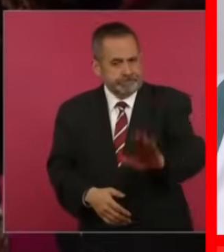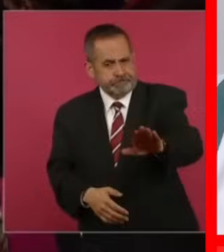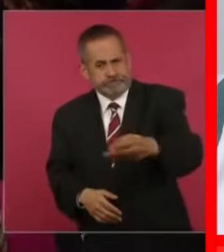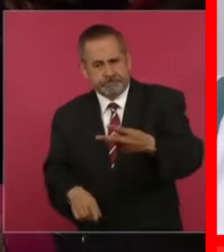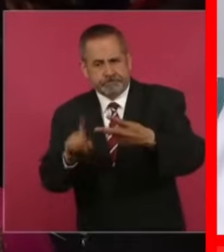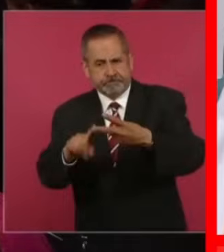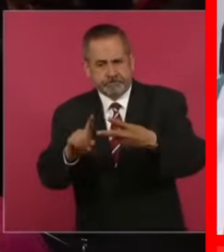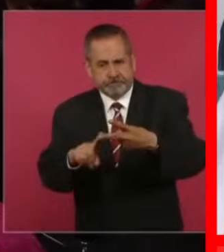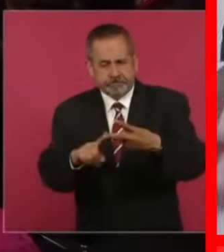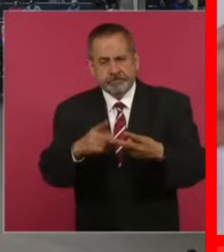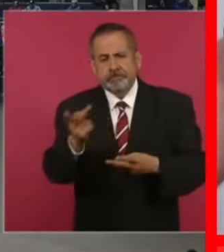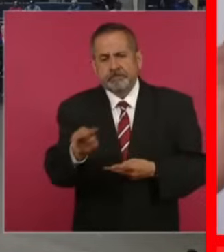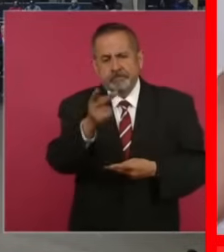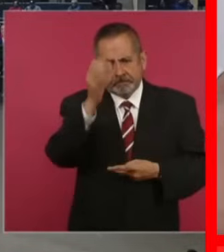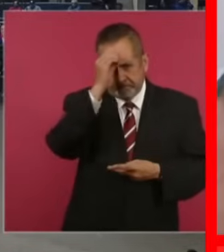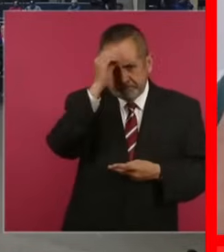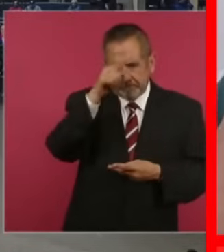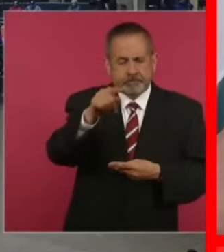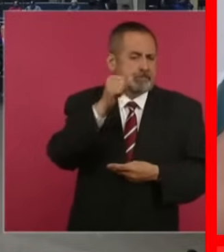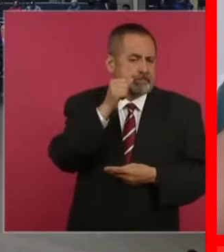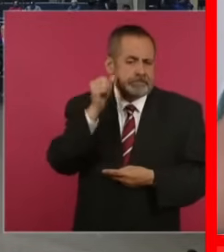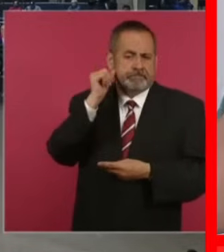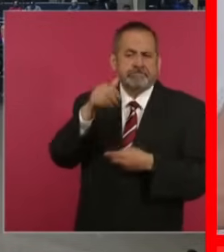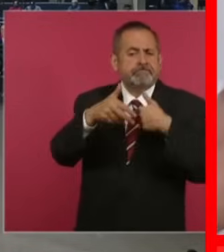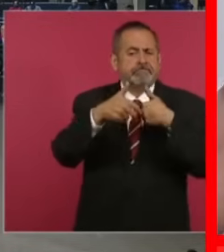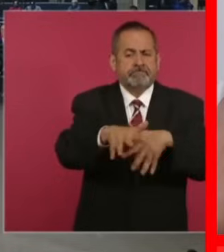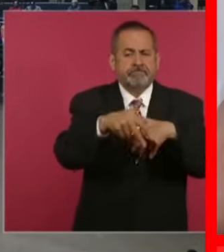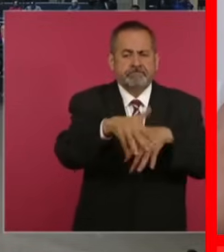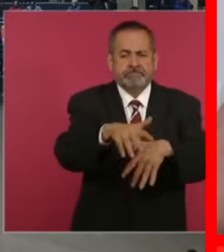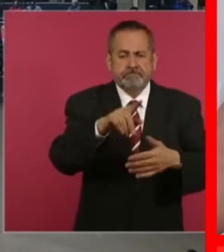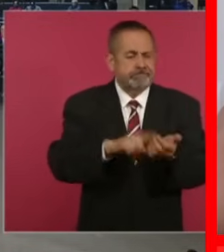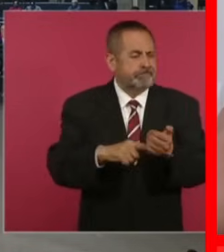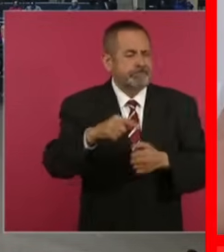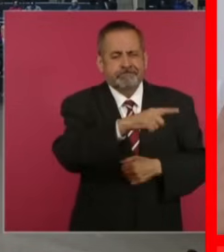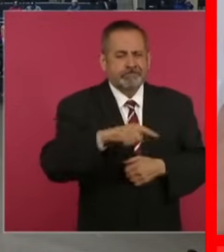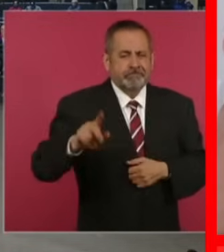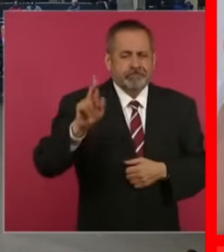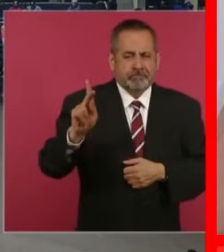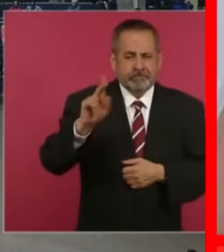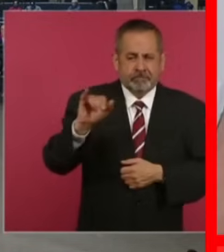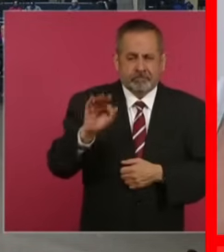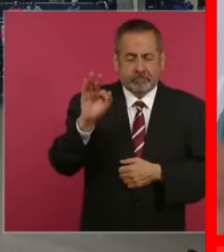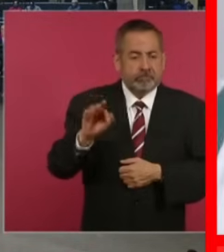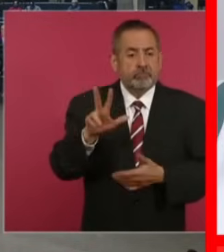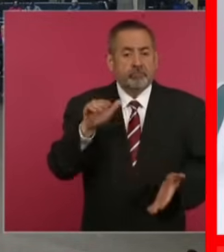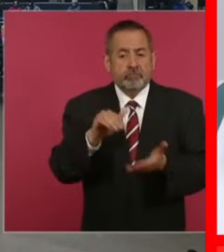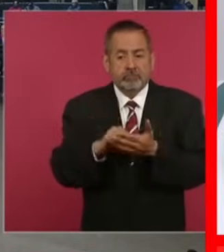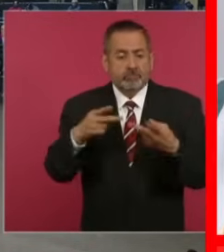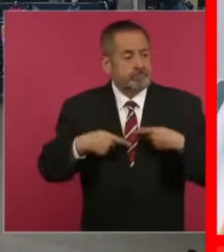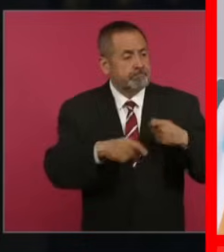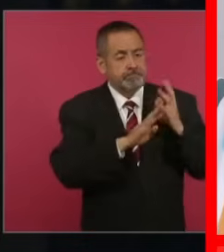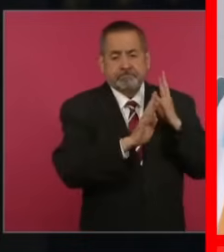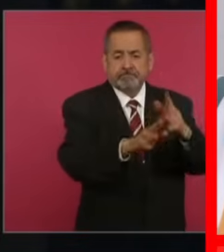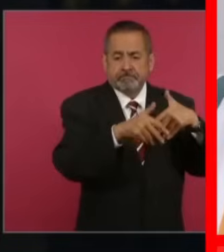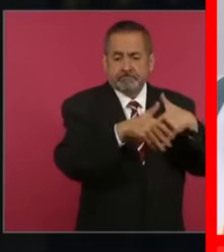Pues las impresiones que tiene de la marcha de ayer en defensa de los decomisos del poder judicial 8000 asistentes vimos